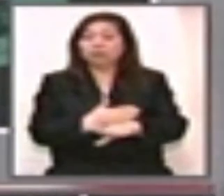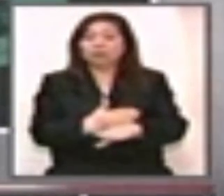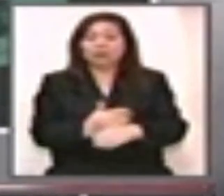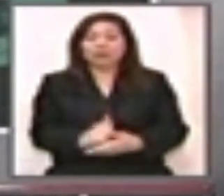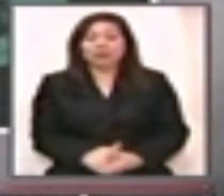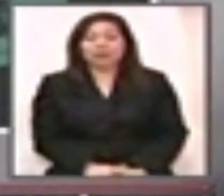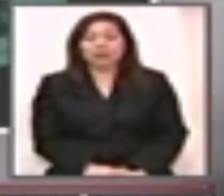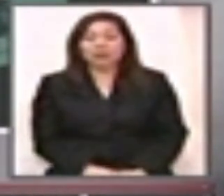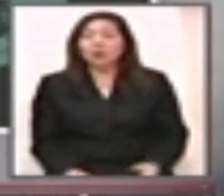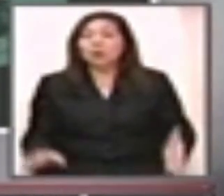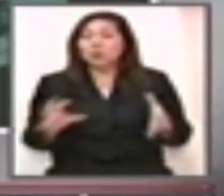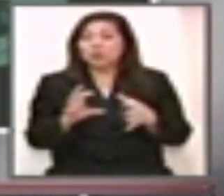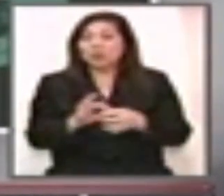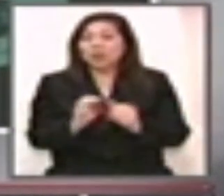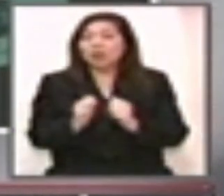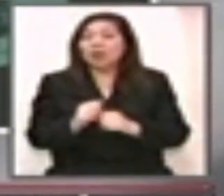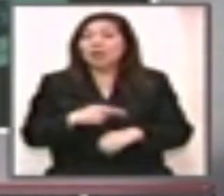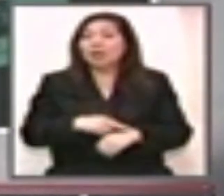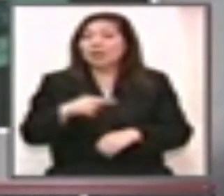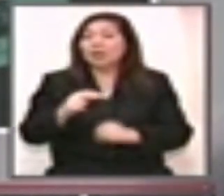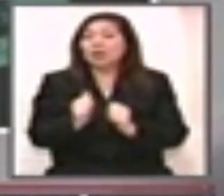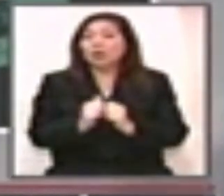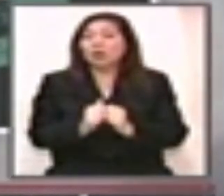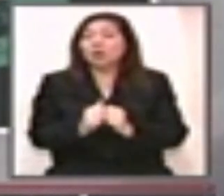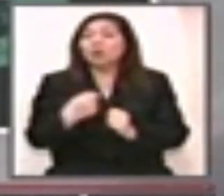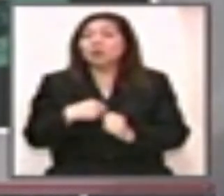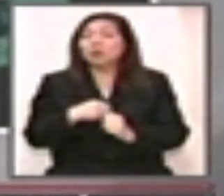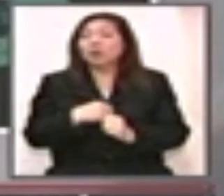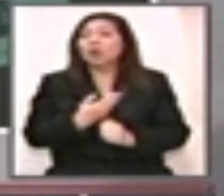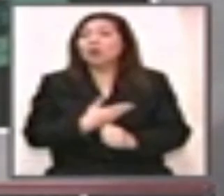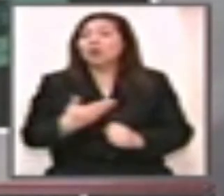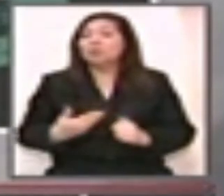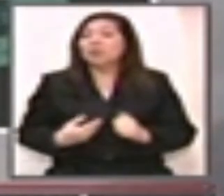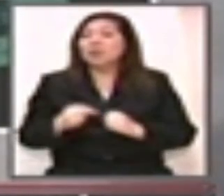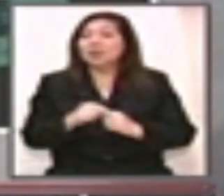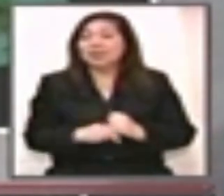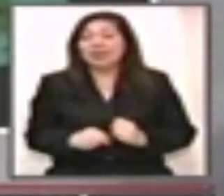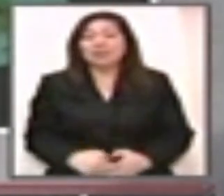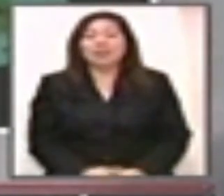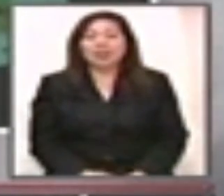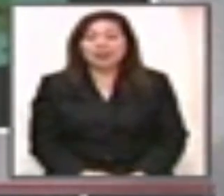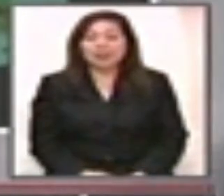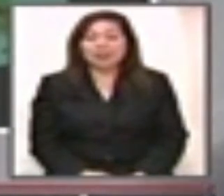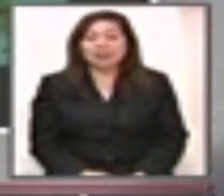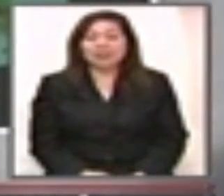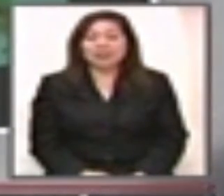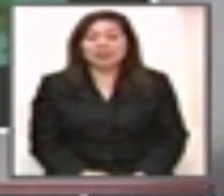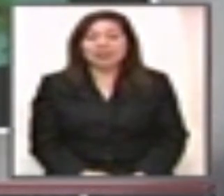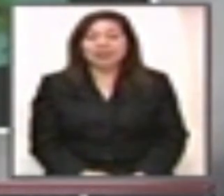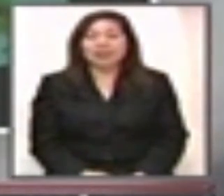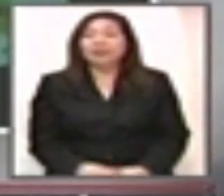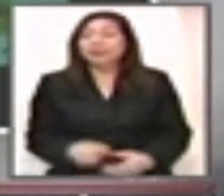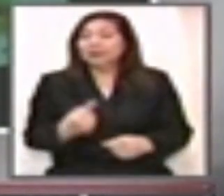en unión con la región y con nosotros desde el Gobierno Nacional. Siguiente, por favor.